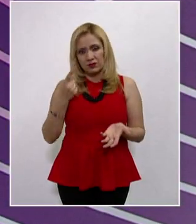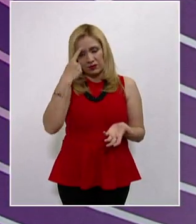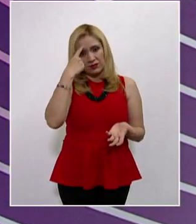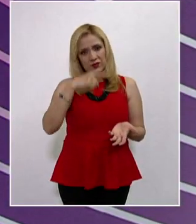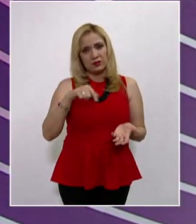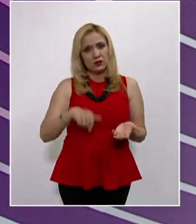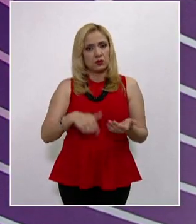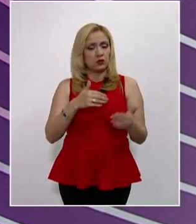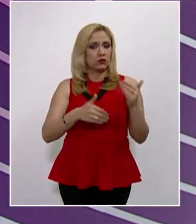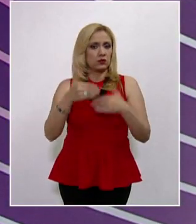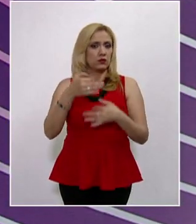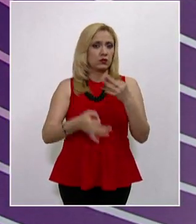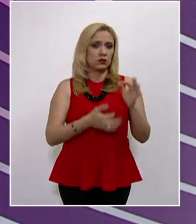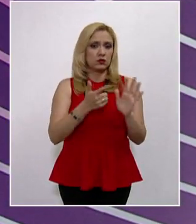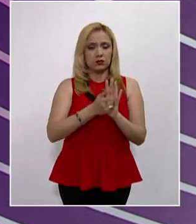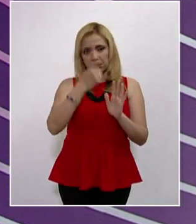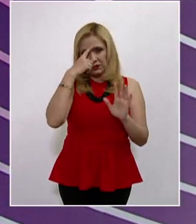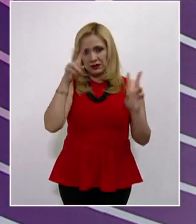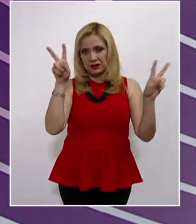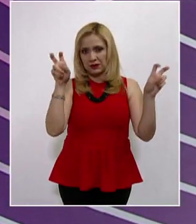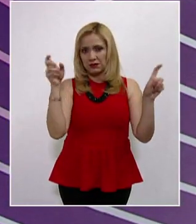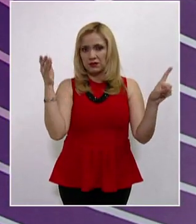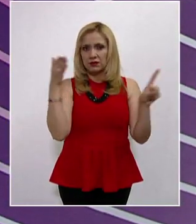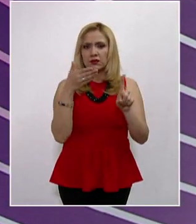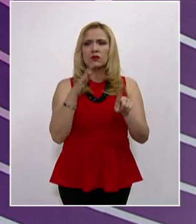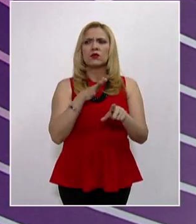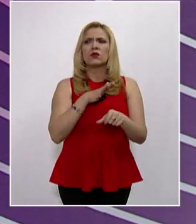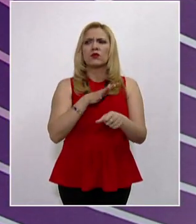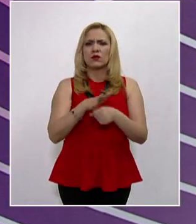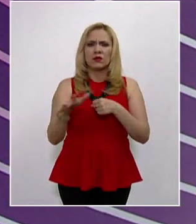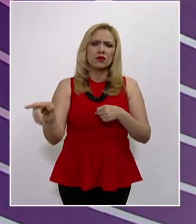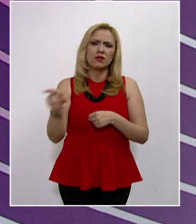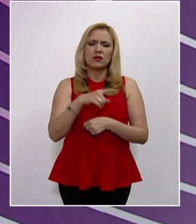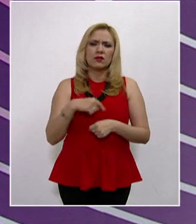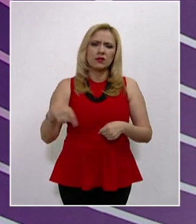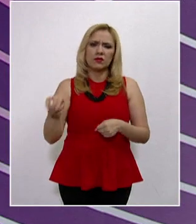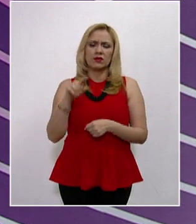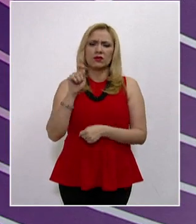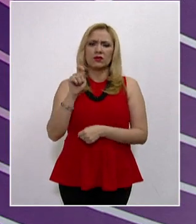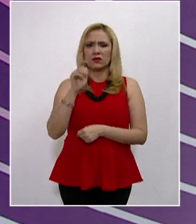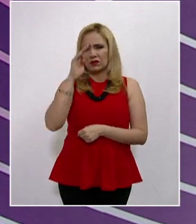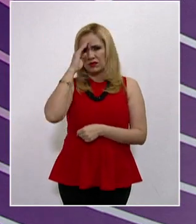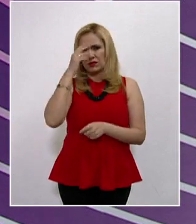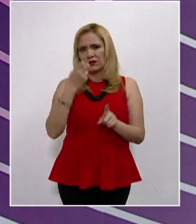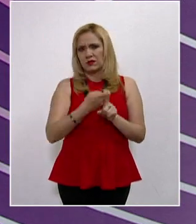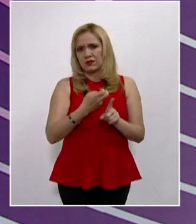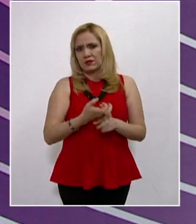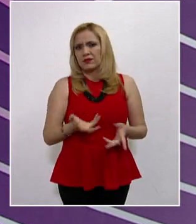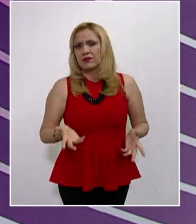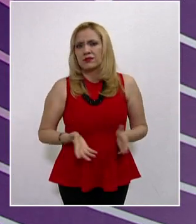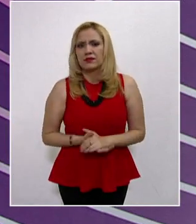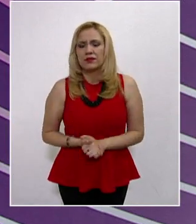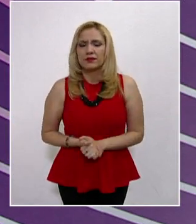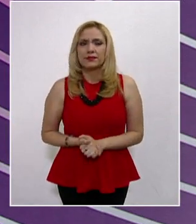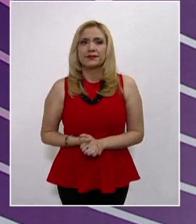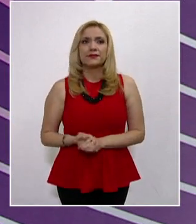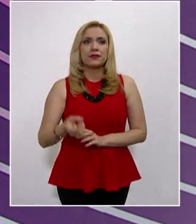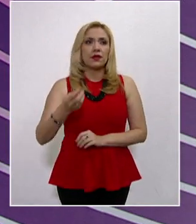de la Suprema Corte respecto a este tema, pero ¿cuál sería su posición institucional sobre el mismo? Sí, en mayo